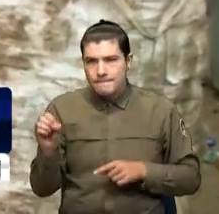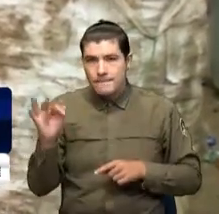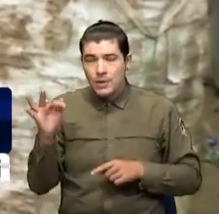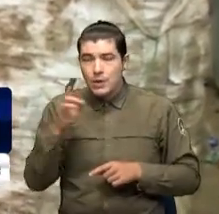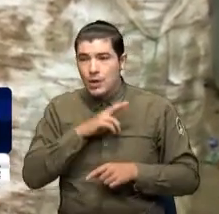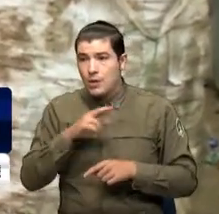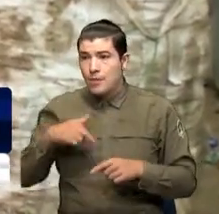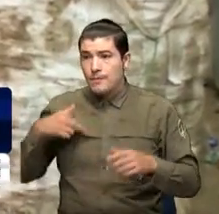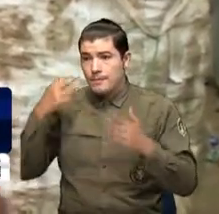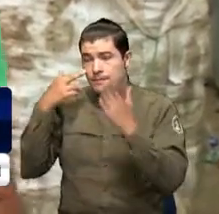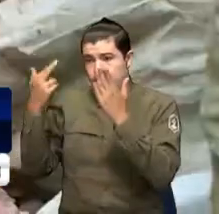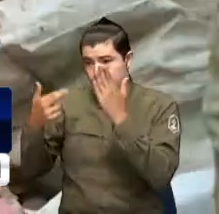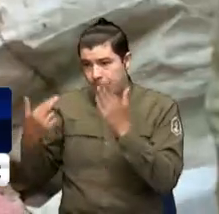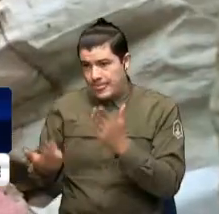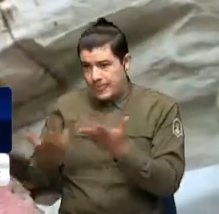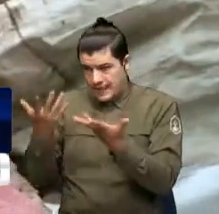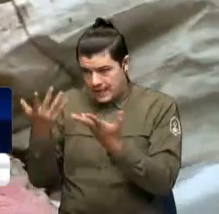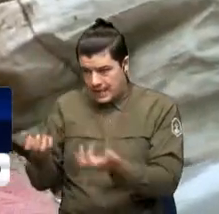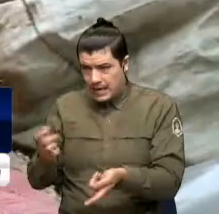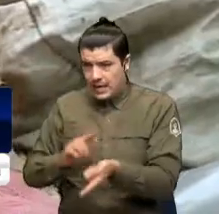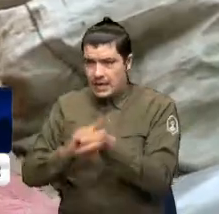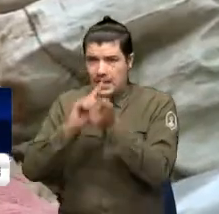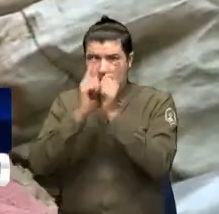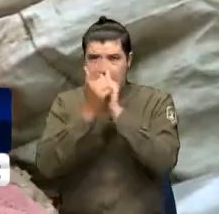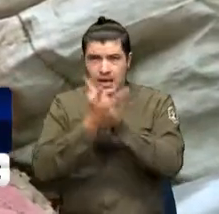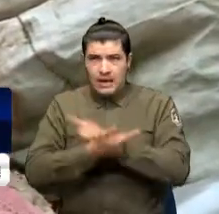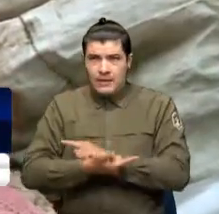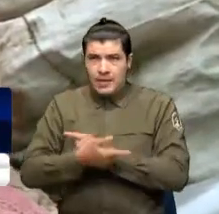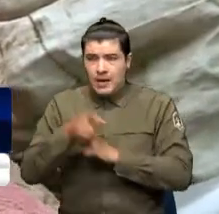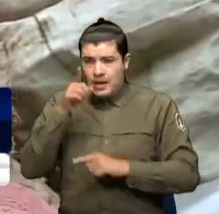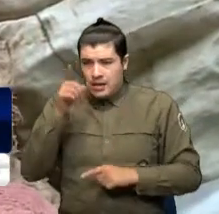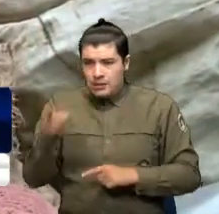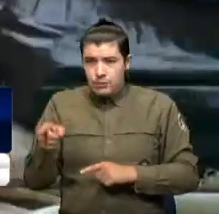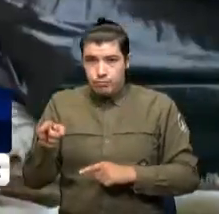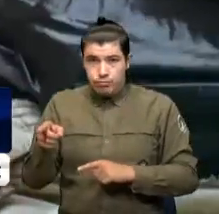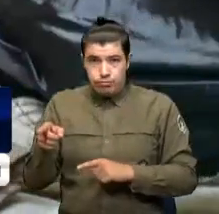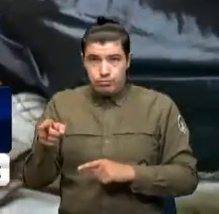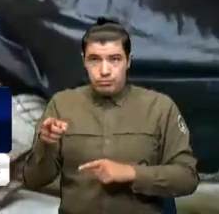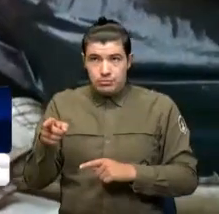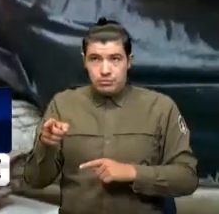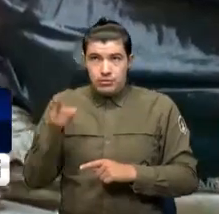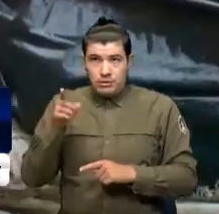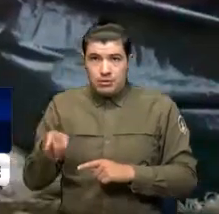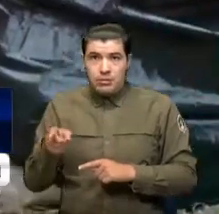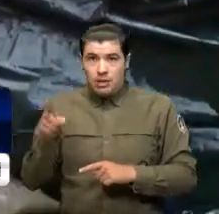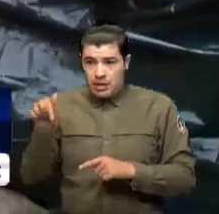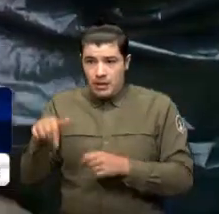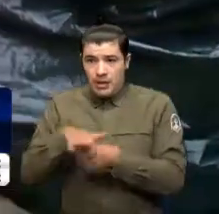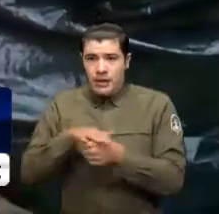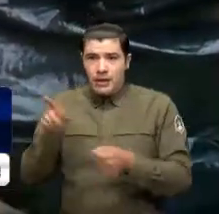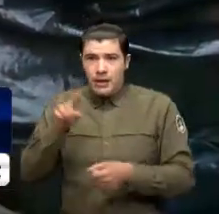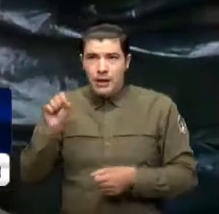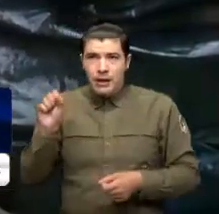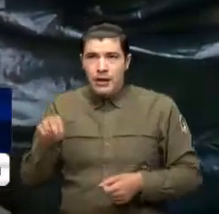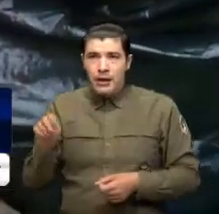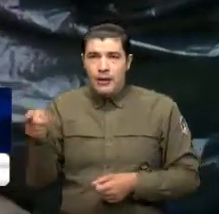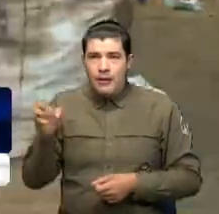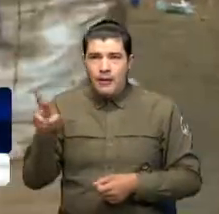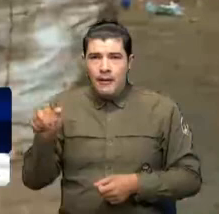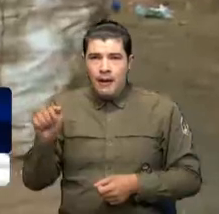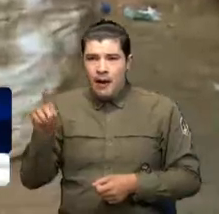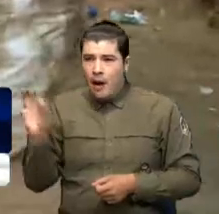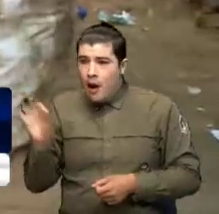que el PO quiere reubicar es en la parte de San Gerardo, yendo hacia San Gerardo o en el anillo